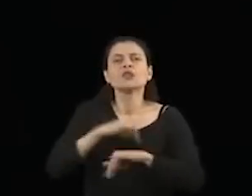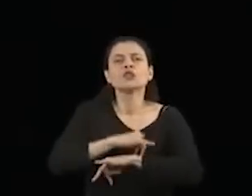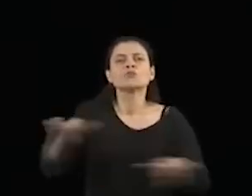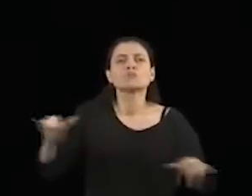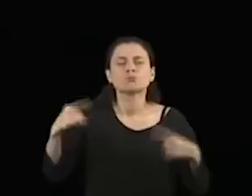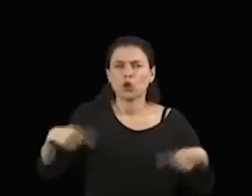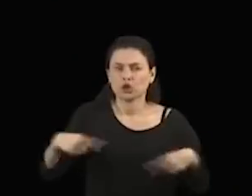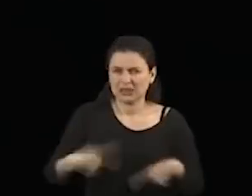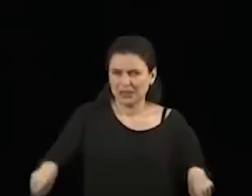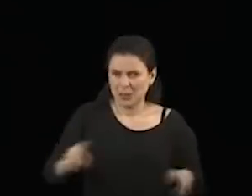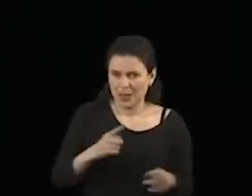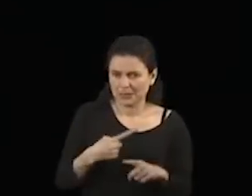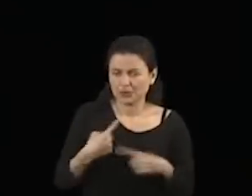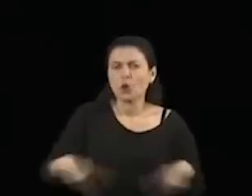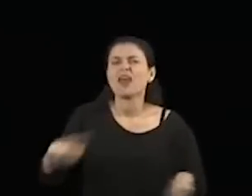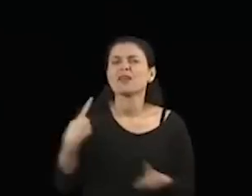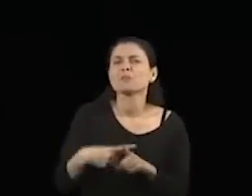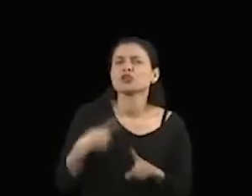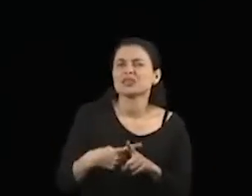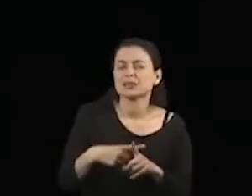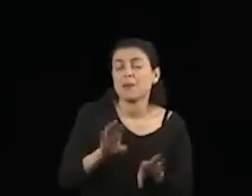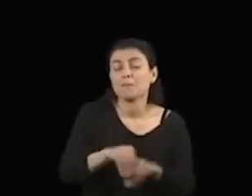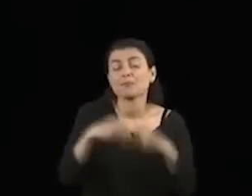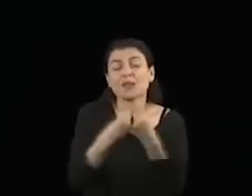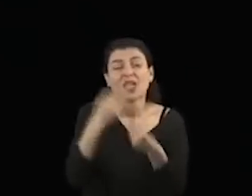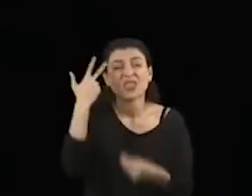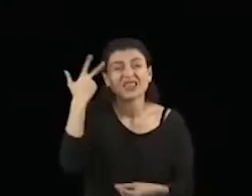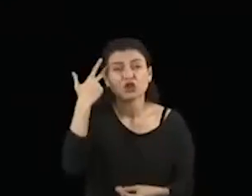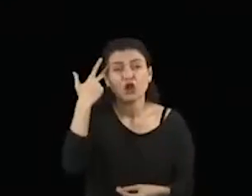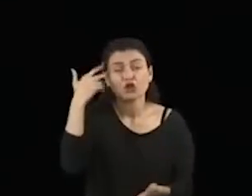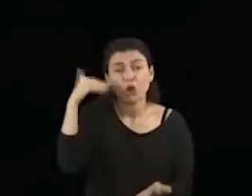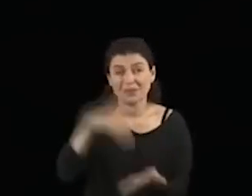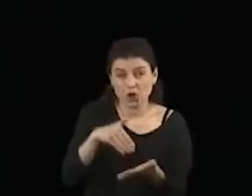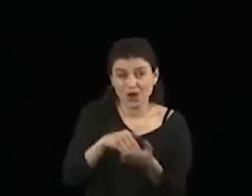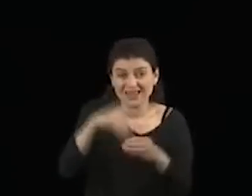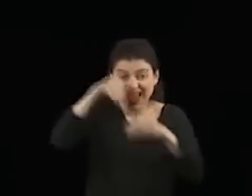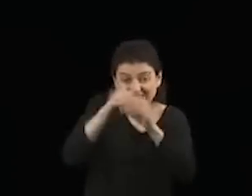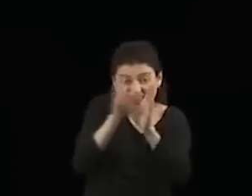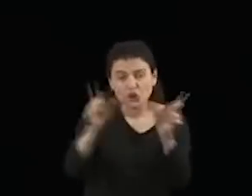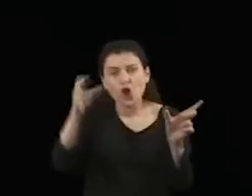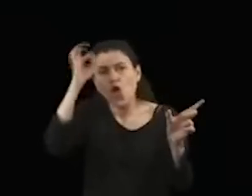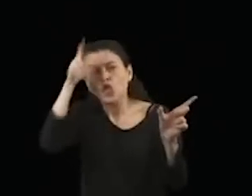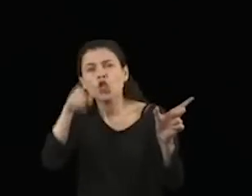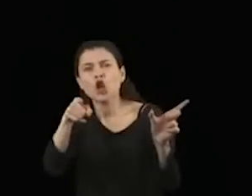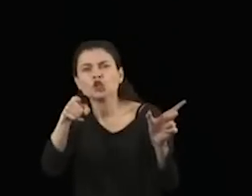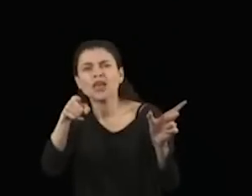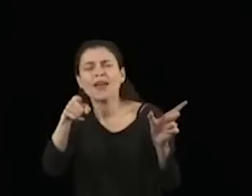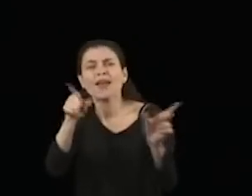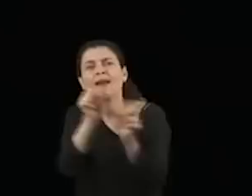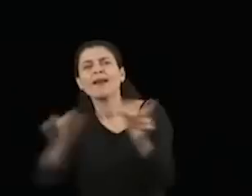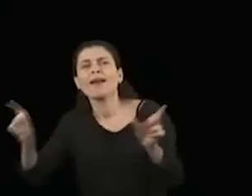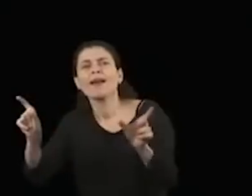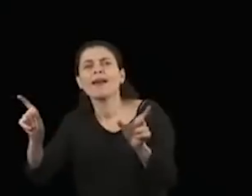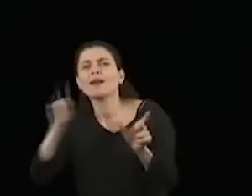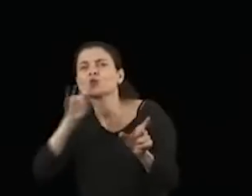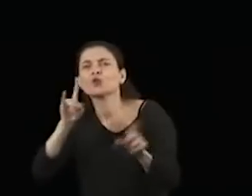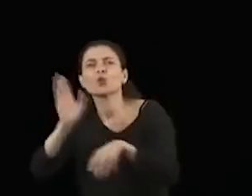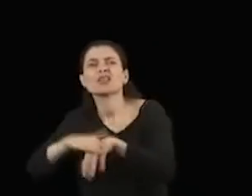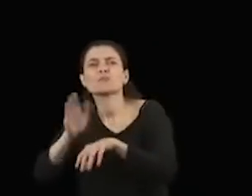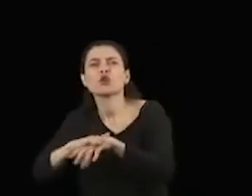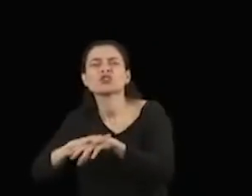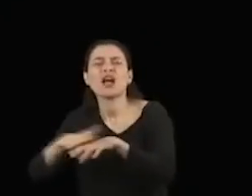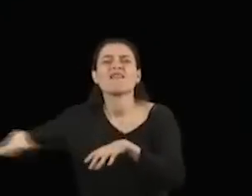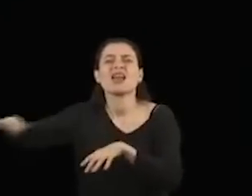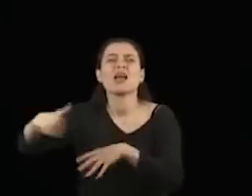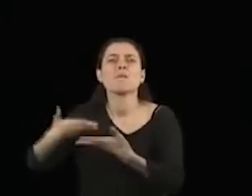18 billones, 12 billones están en manos del sector público, con lo cual solamente